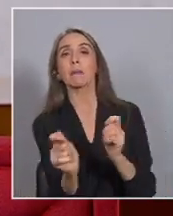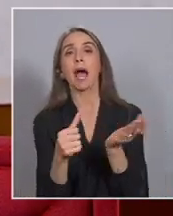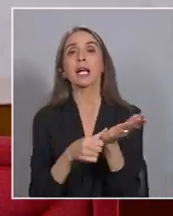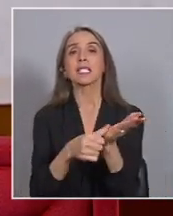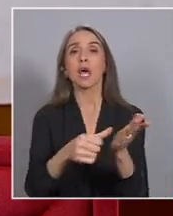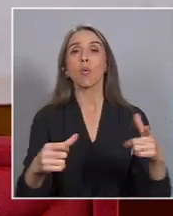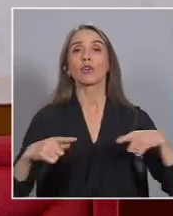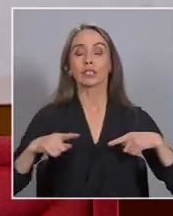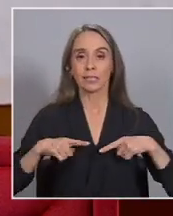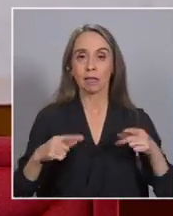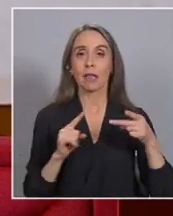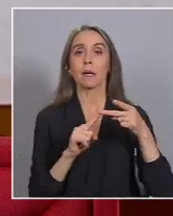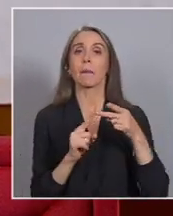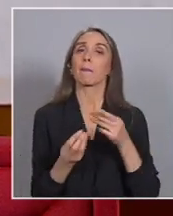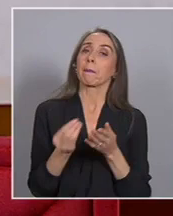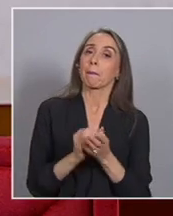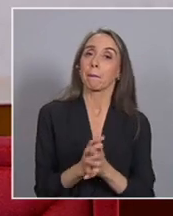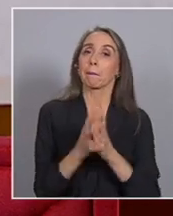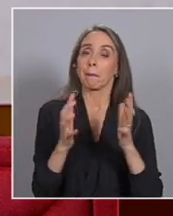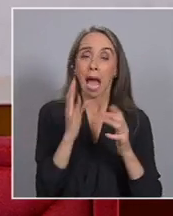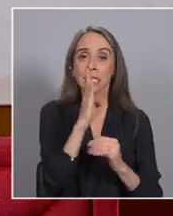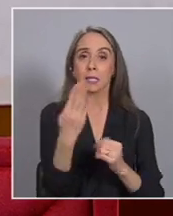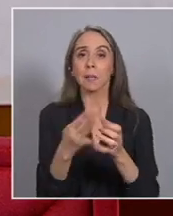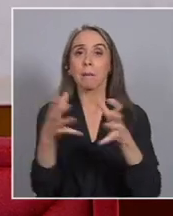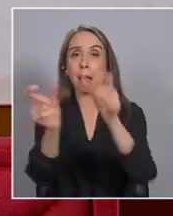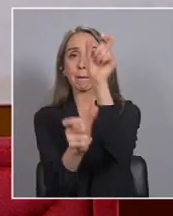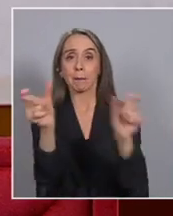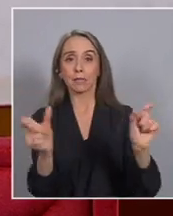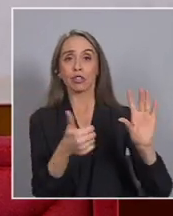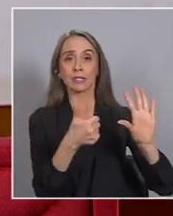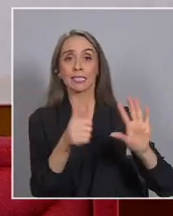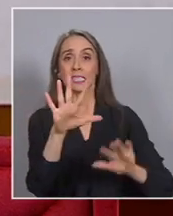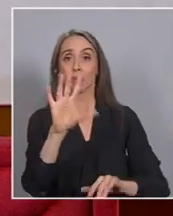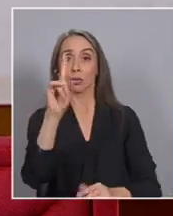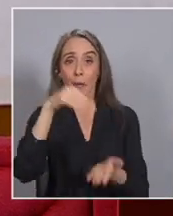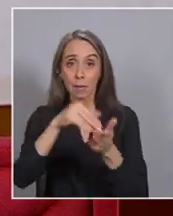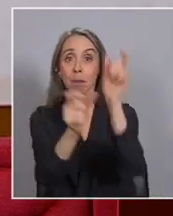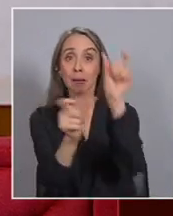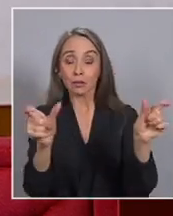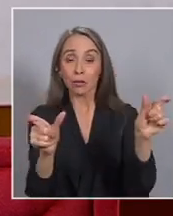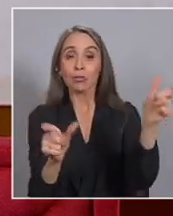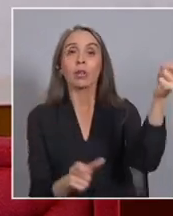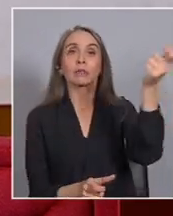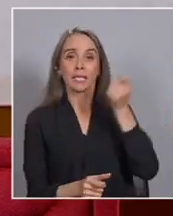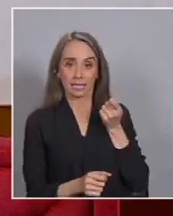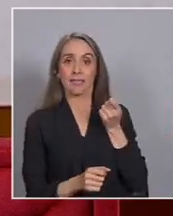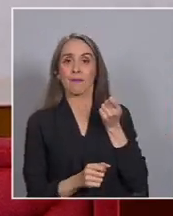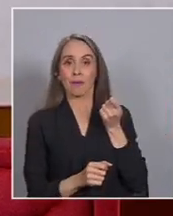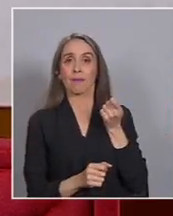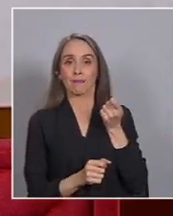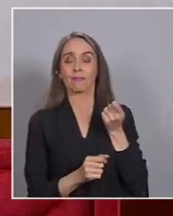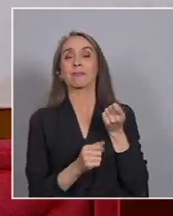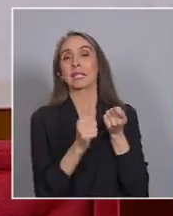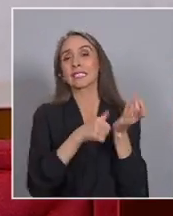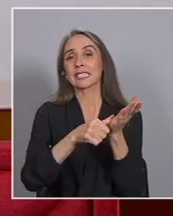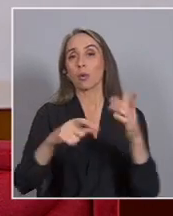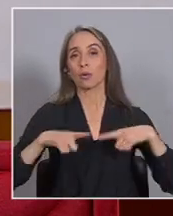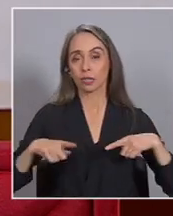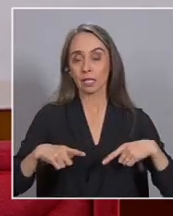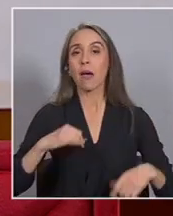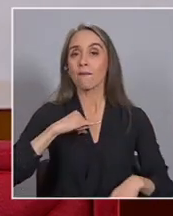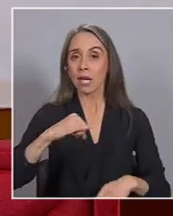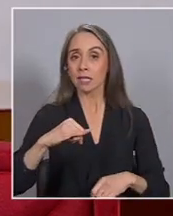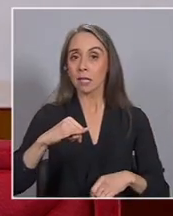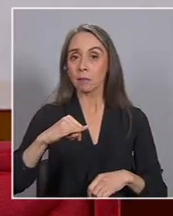cesantía, aumentando de esta manera su beneficio y permitiendo que 651.000 personas accedan a él.